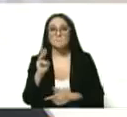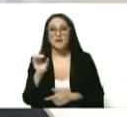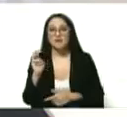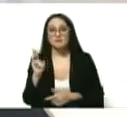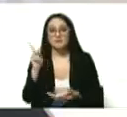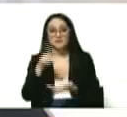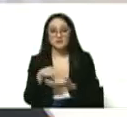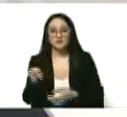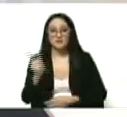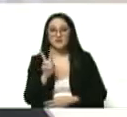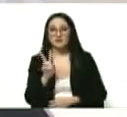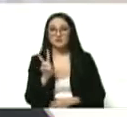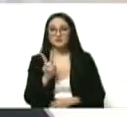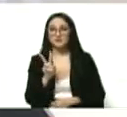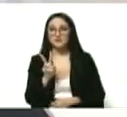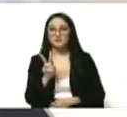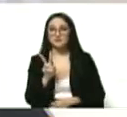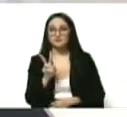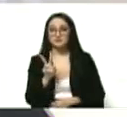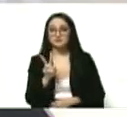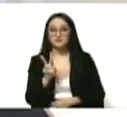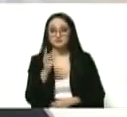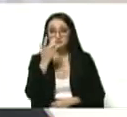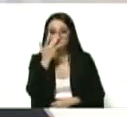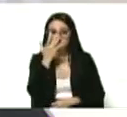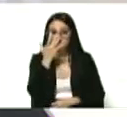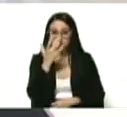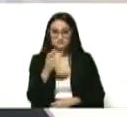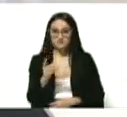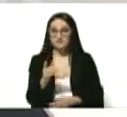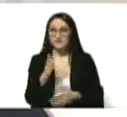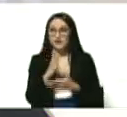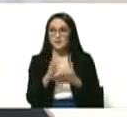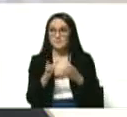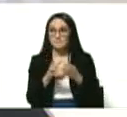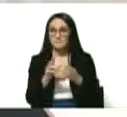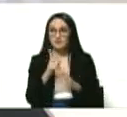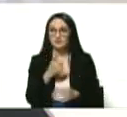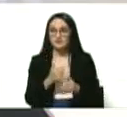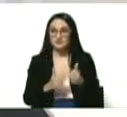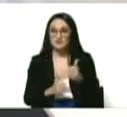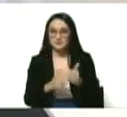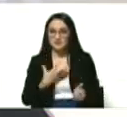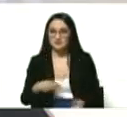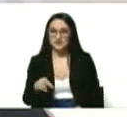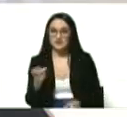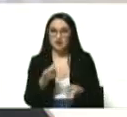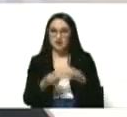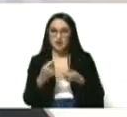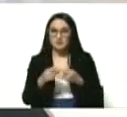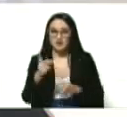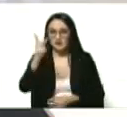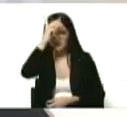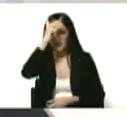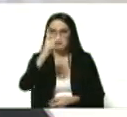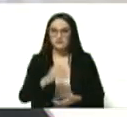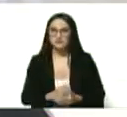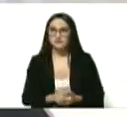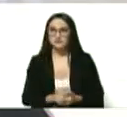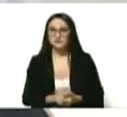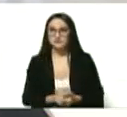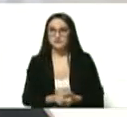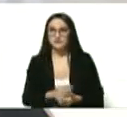República Bolivariana de Venezuela, Haitán Algaiz, por parte del vicepresidente de Economía, Tarek El Aizami. Recuerden que